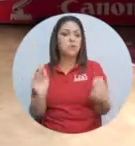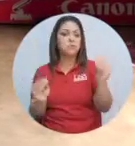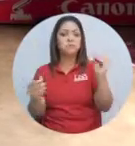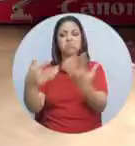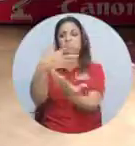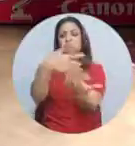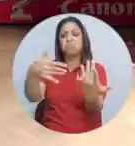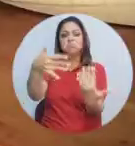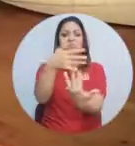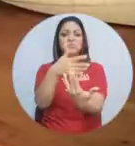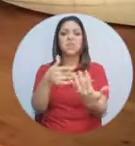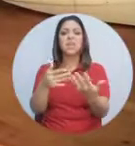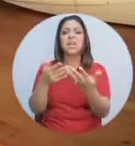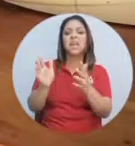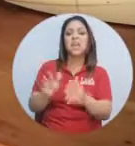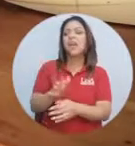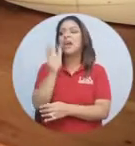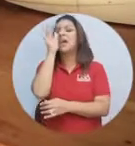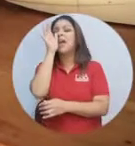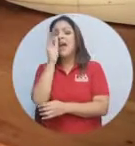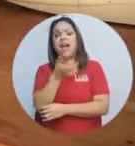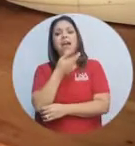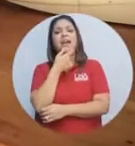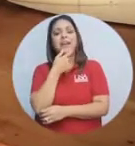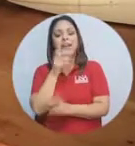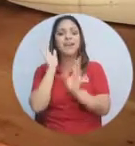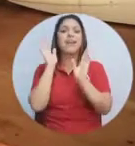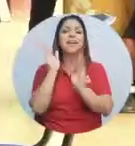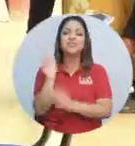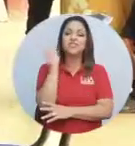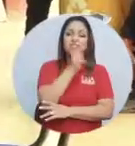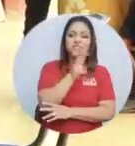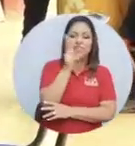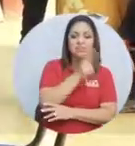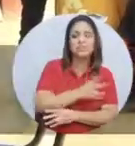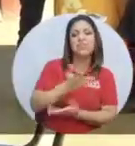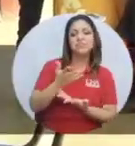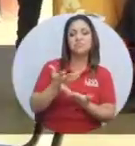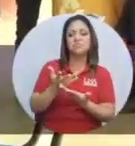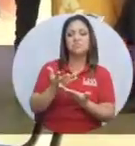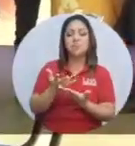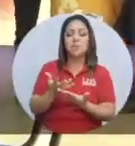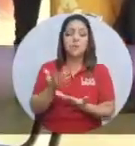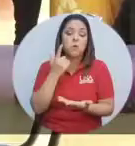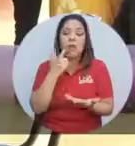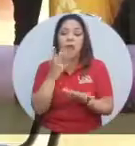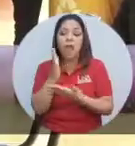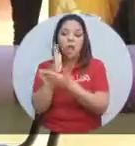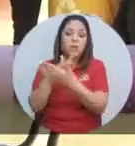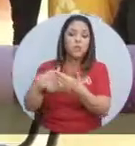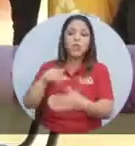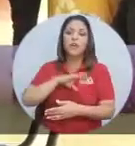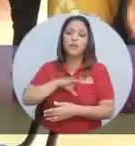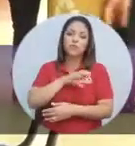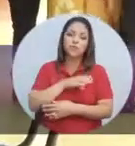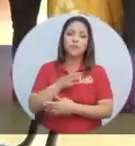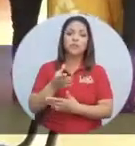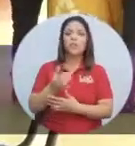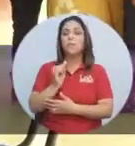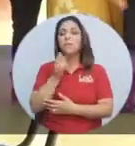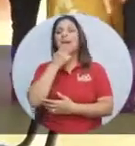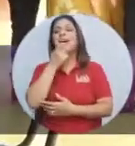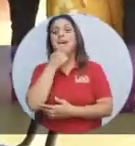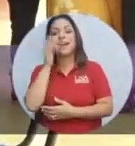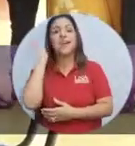forma de relacionarse, haciendo choteo, haciendo chiste con respecto a alguna conducta en particular,